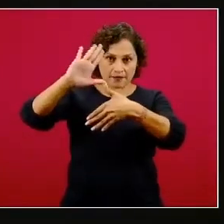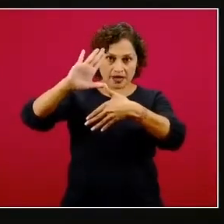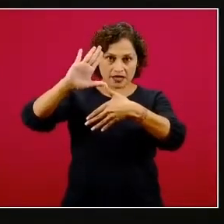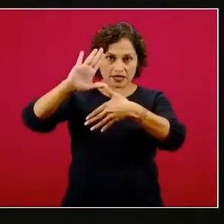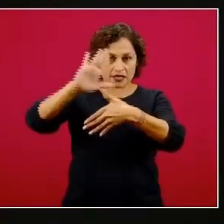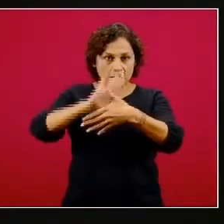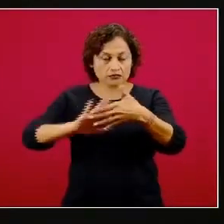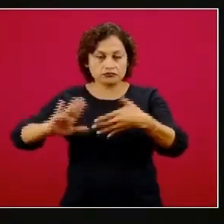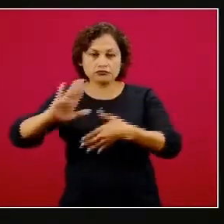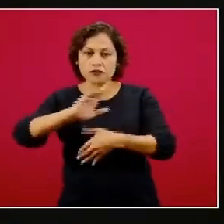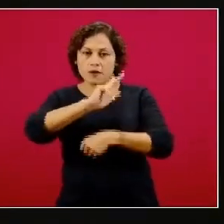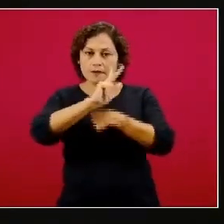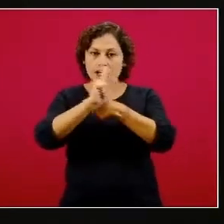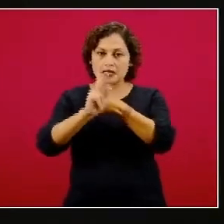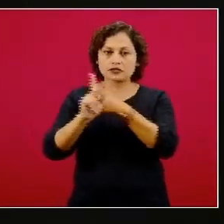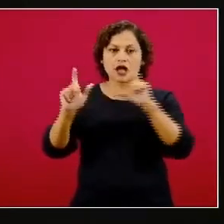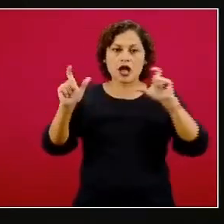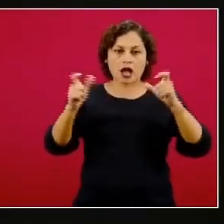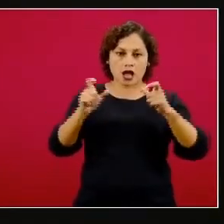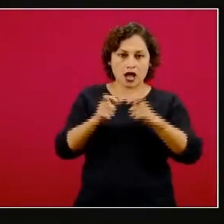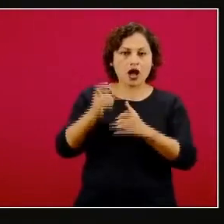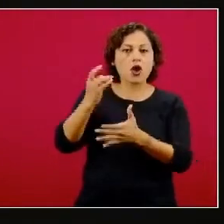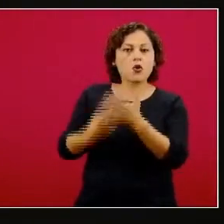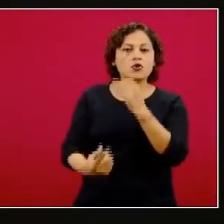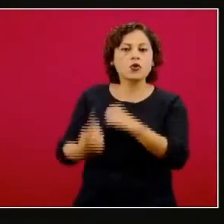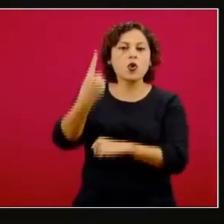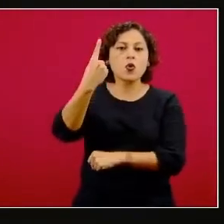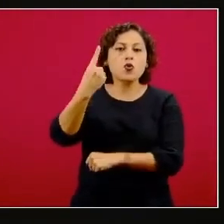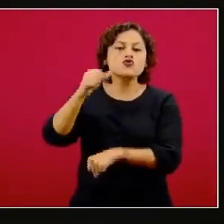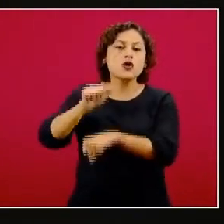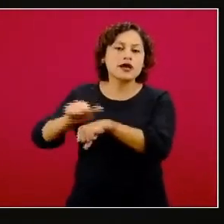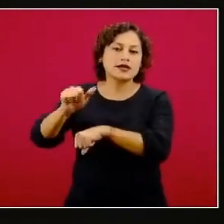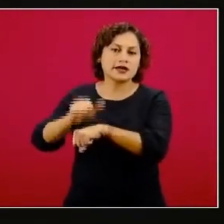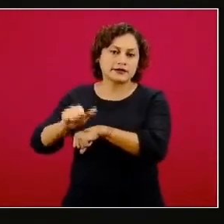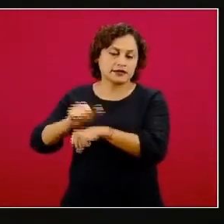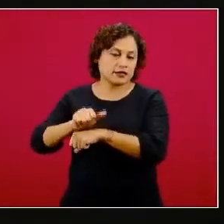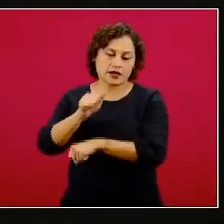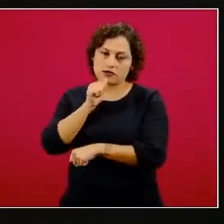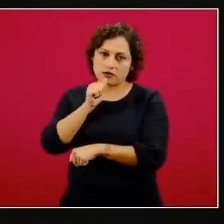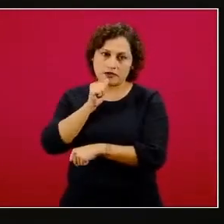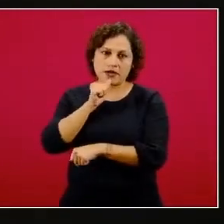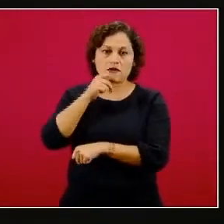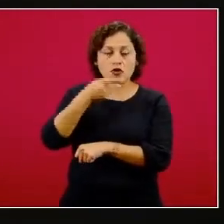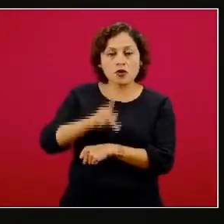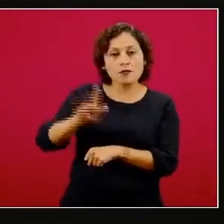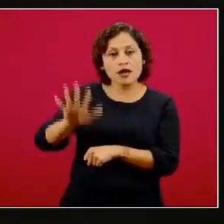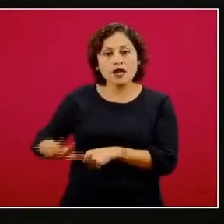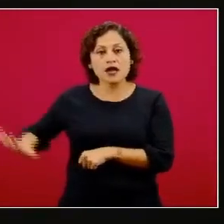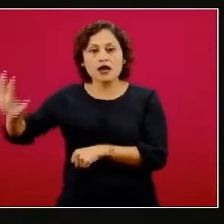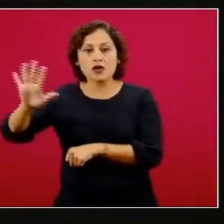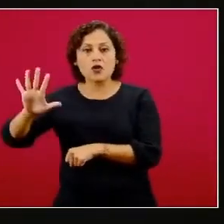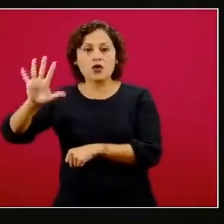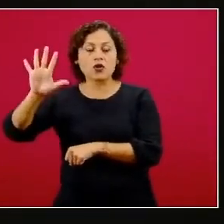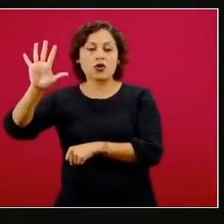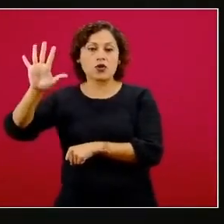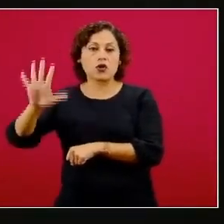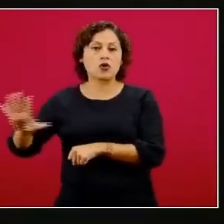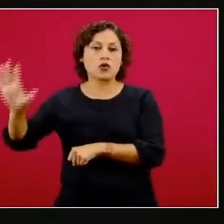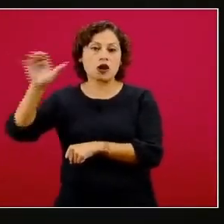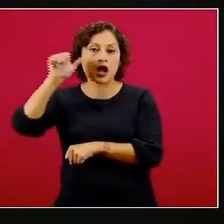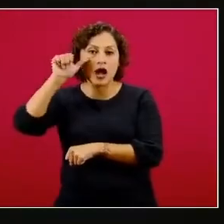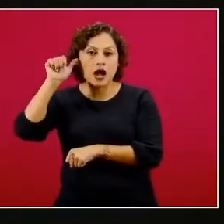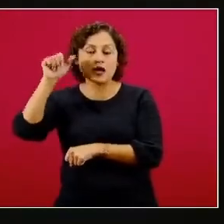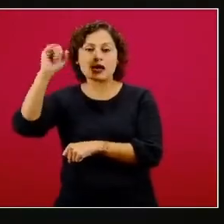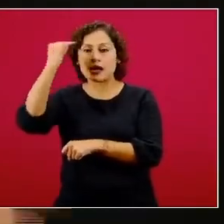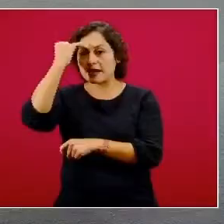Argentina van hacia la baja, pero en Medio Oriente está subiendo, ¿no? La India,